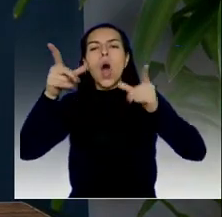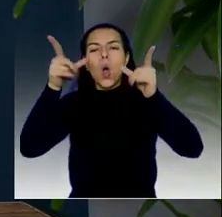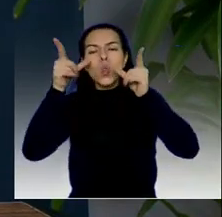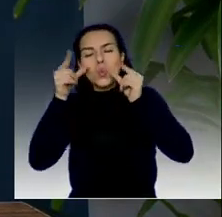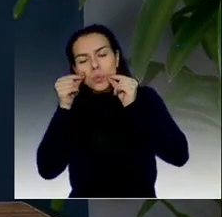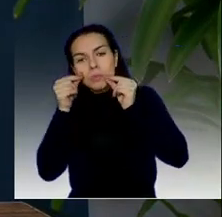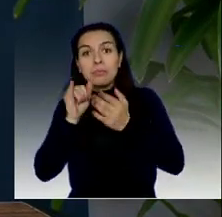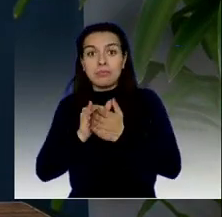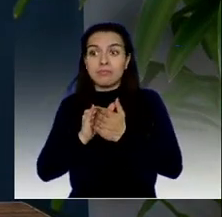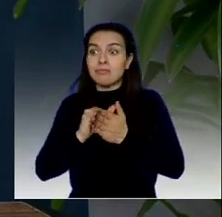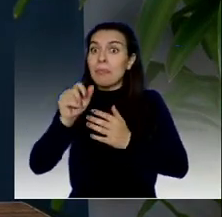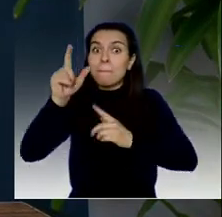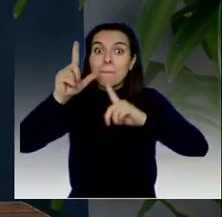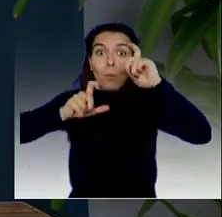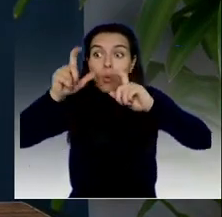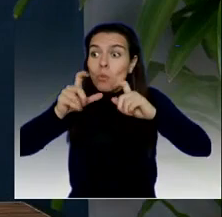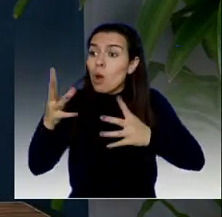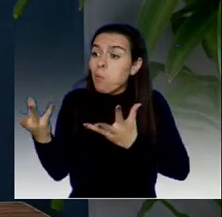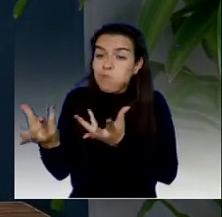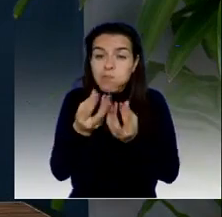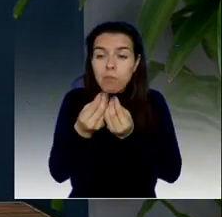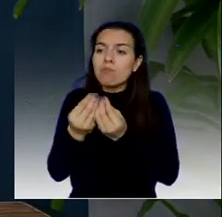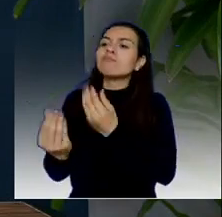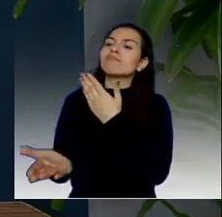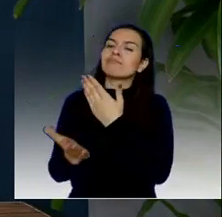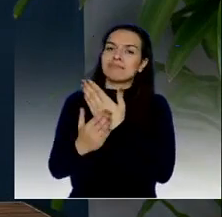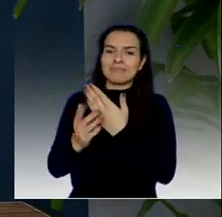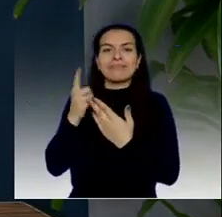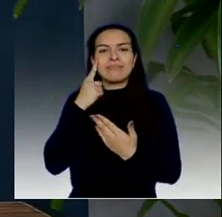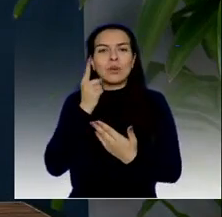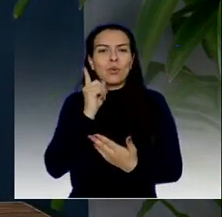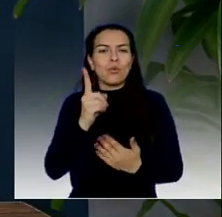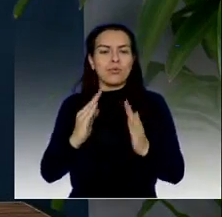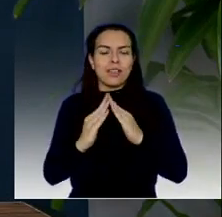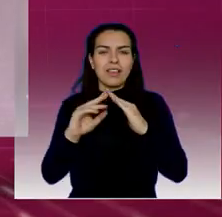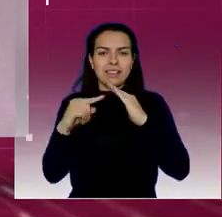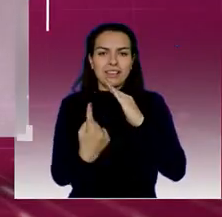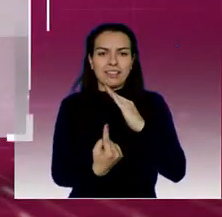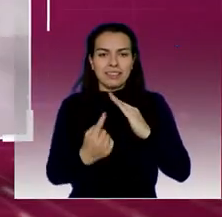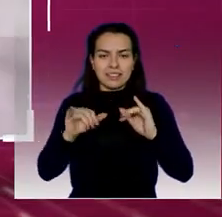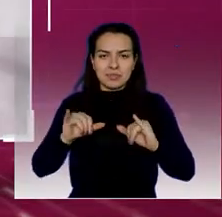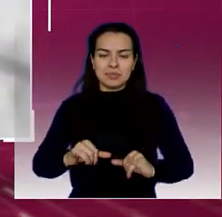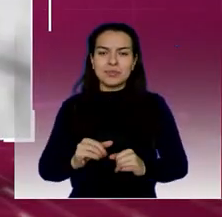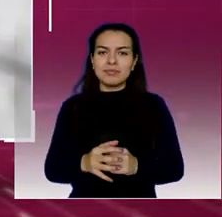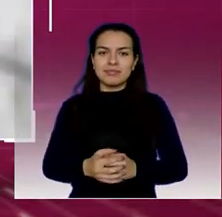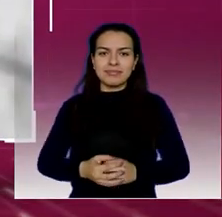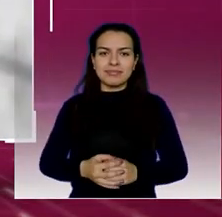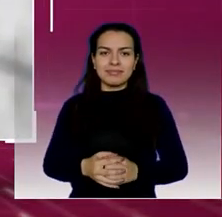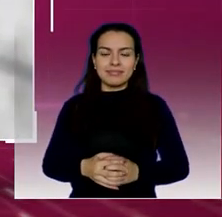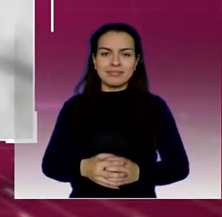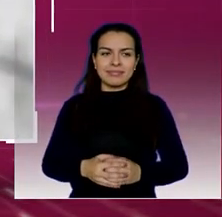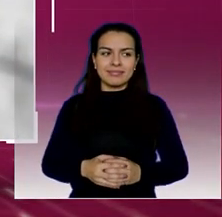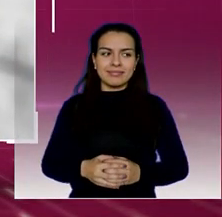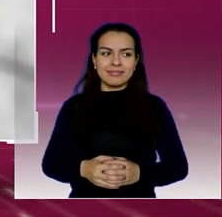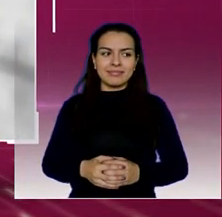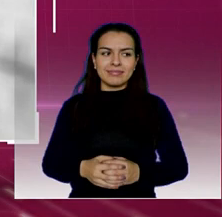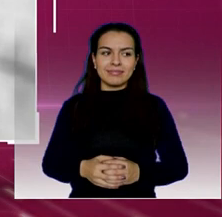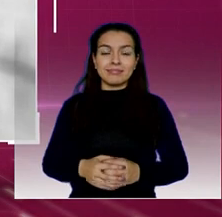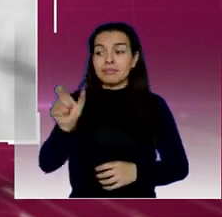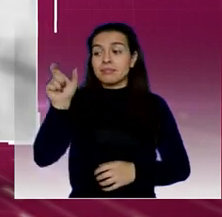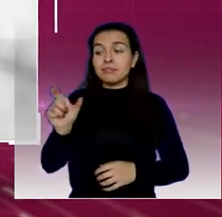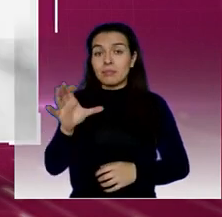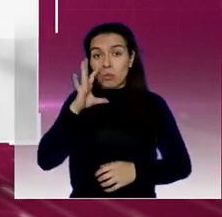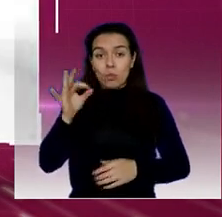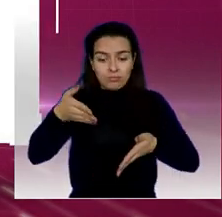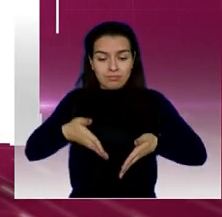latinoamérica que retrataron el vacío de las ciudades a causa de la cuarentena el bogotano david micolta fue